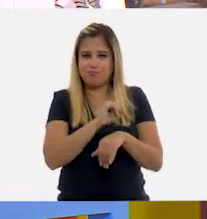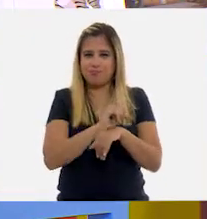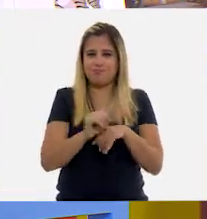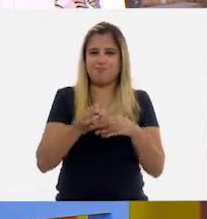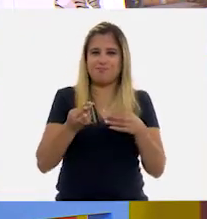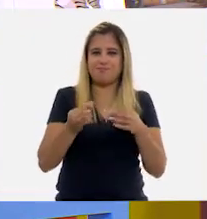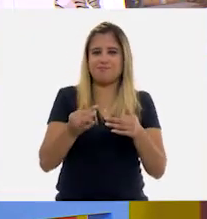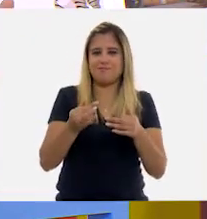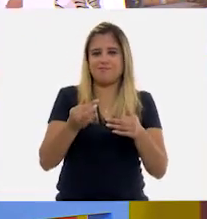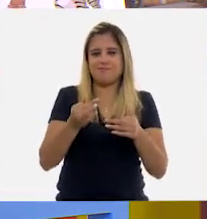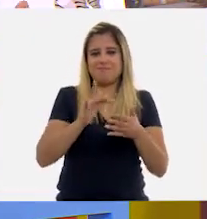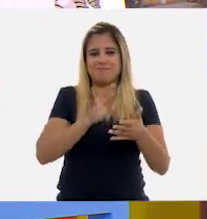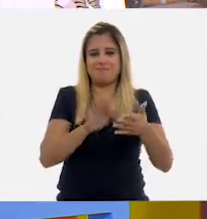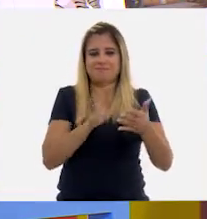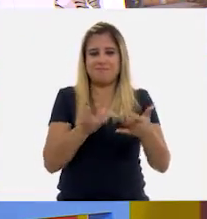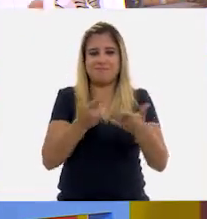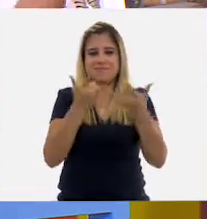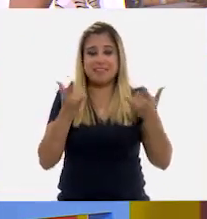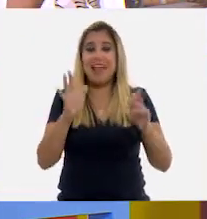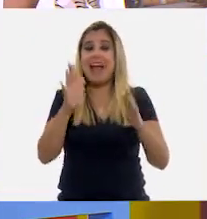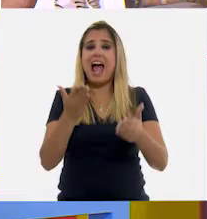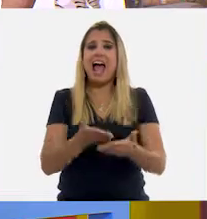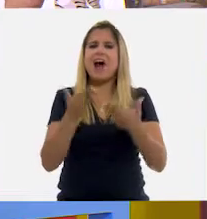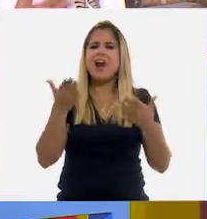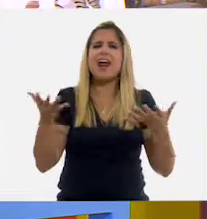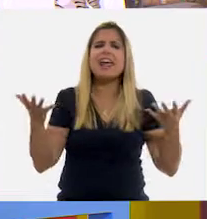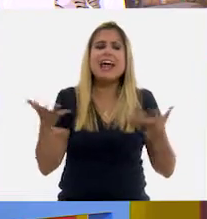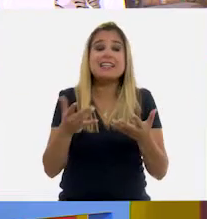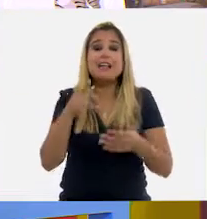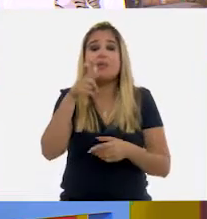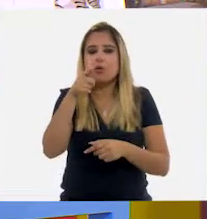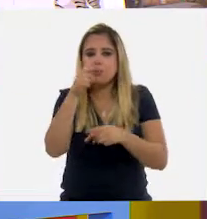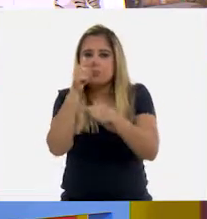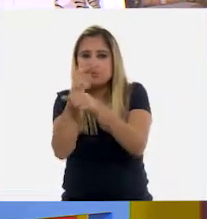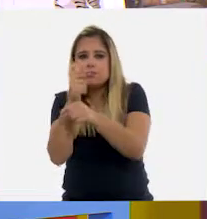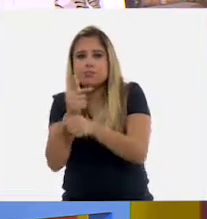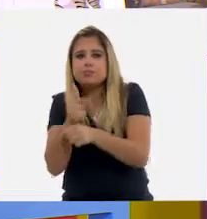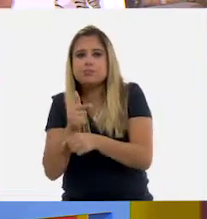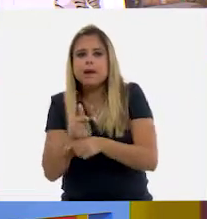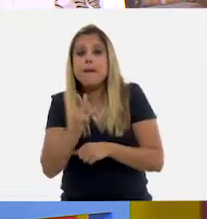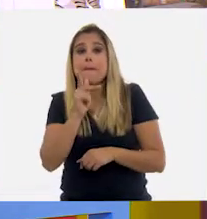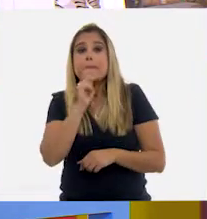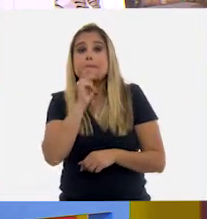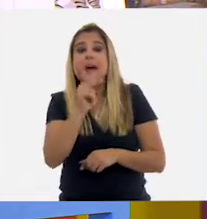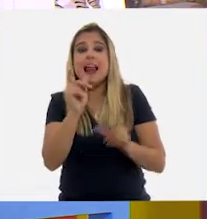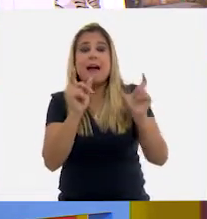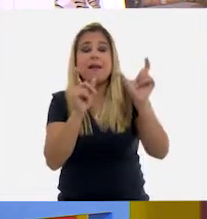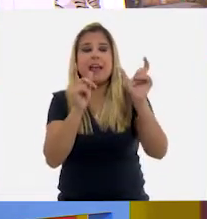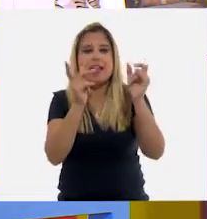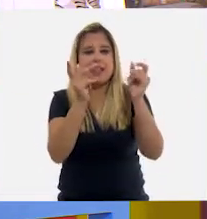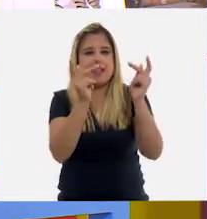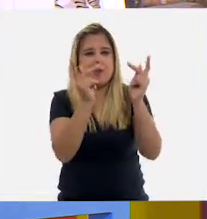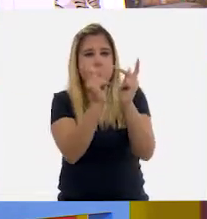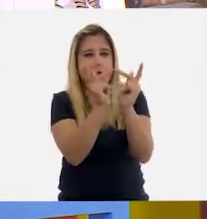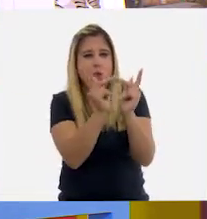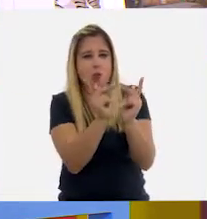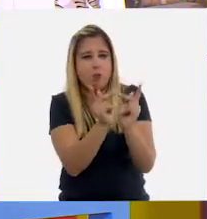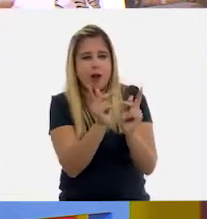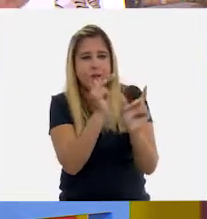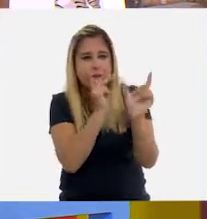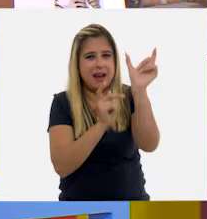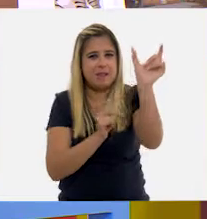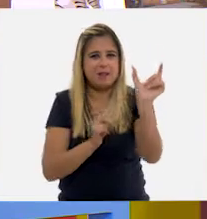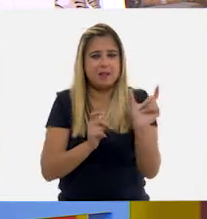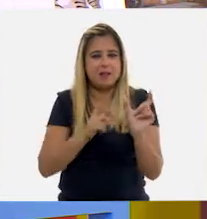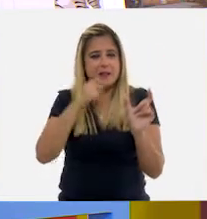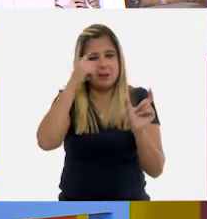Ahora lo que vamos a hacer es identificar las palabras que inician igual